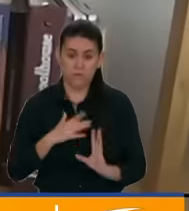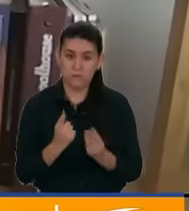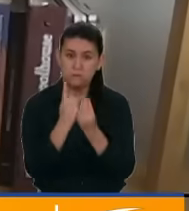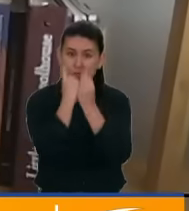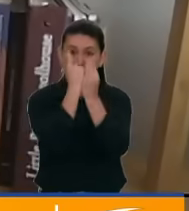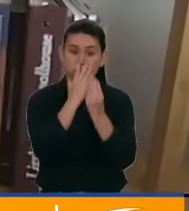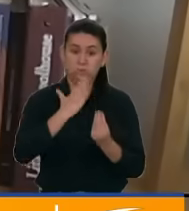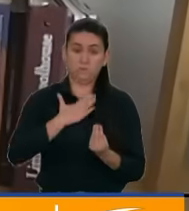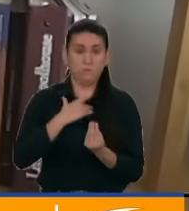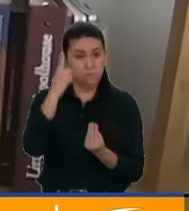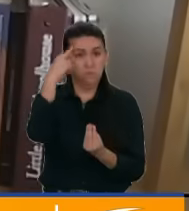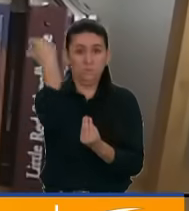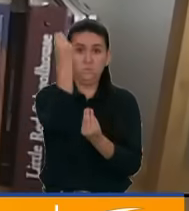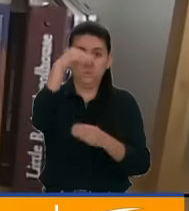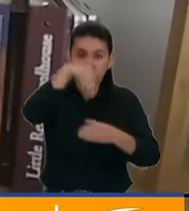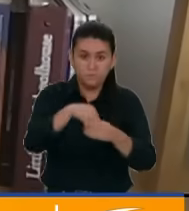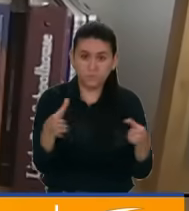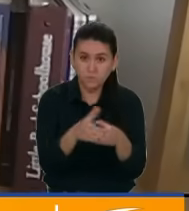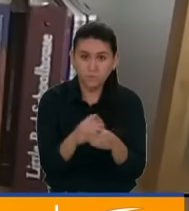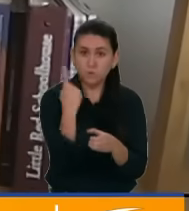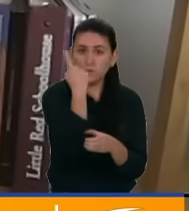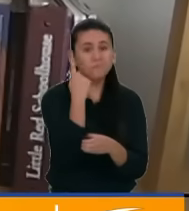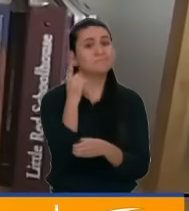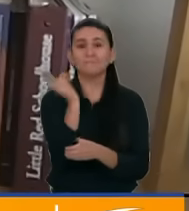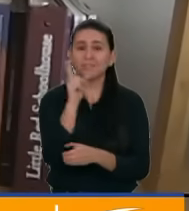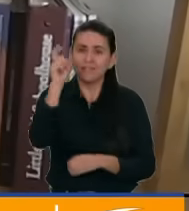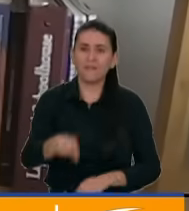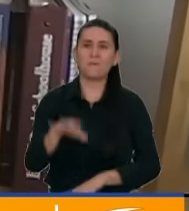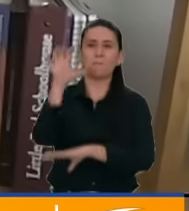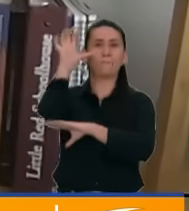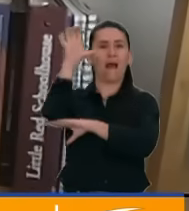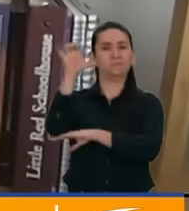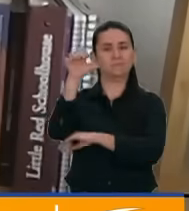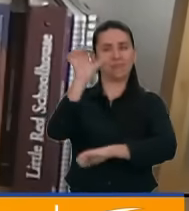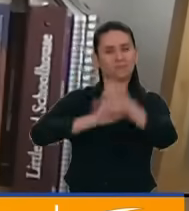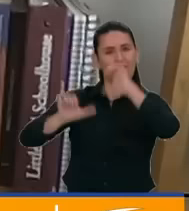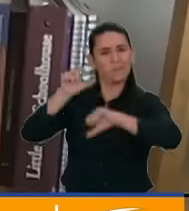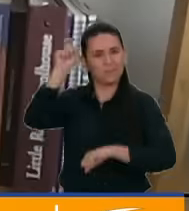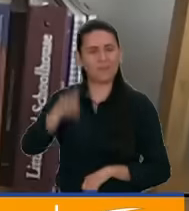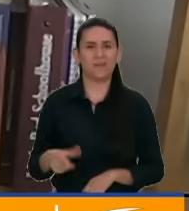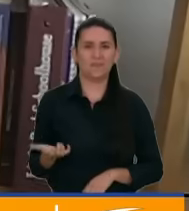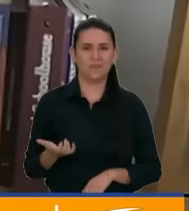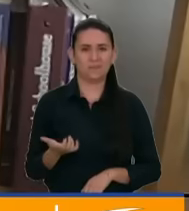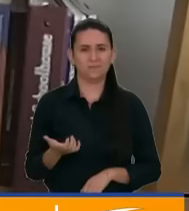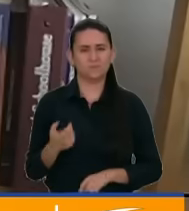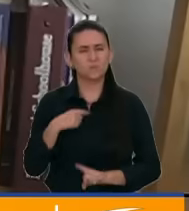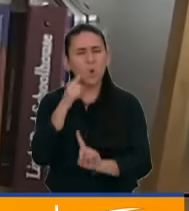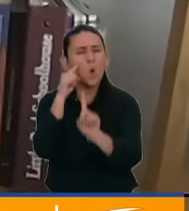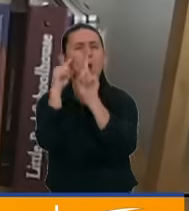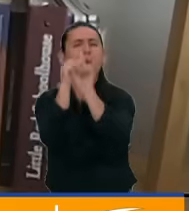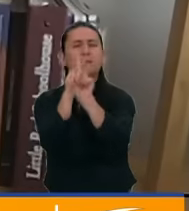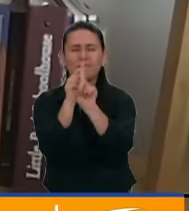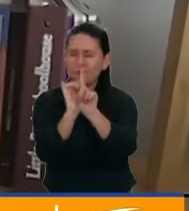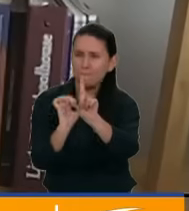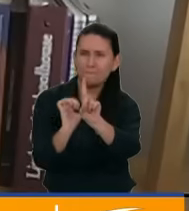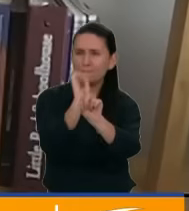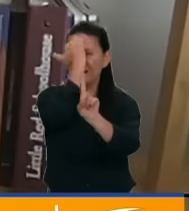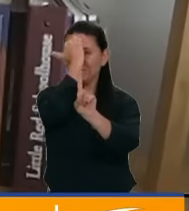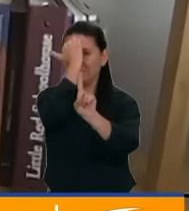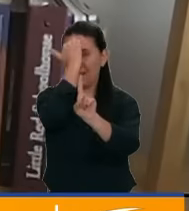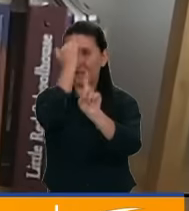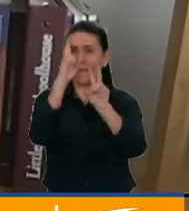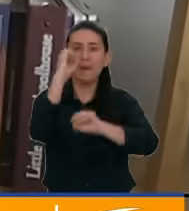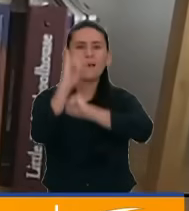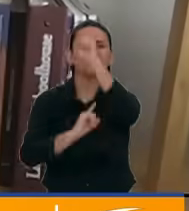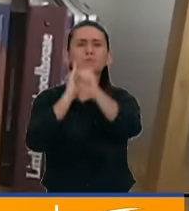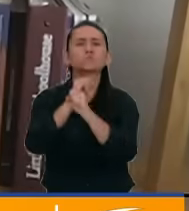su ideología, y adicionalmente tienen que estar comprometidos con el objetivo número uno en este momento en el escenario internacional,